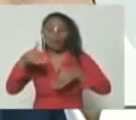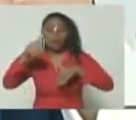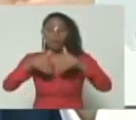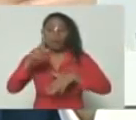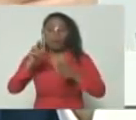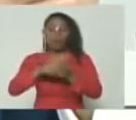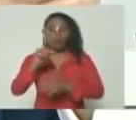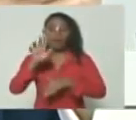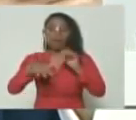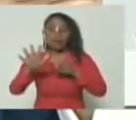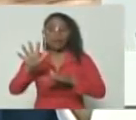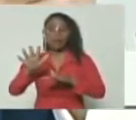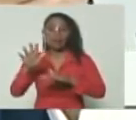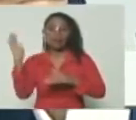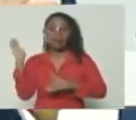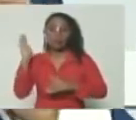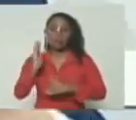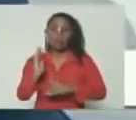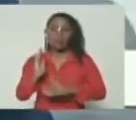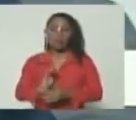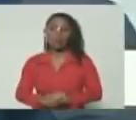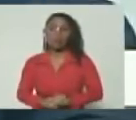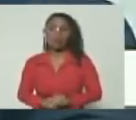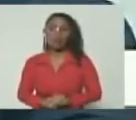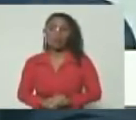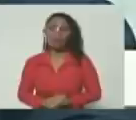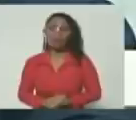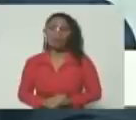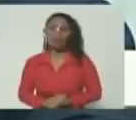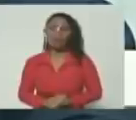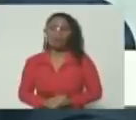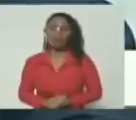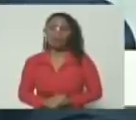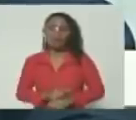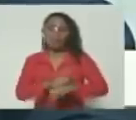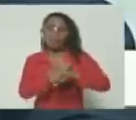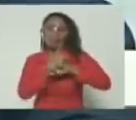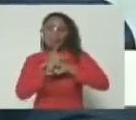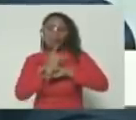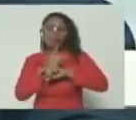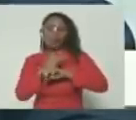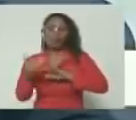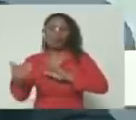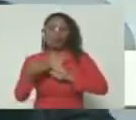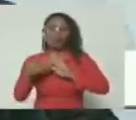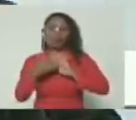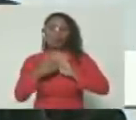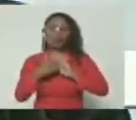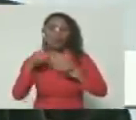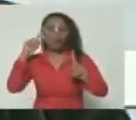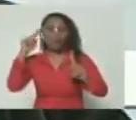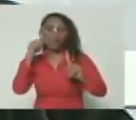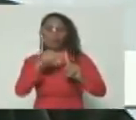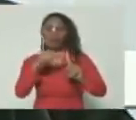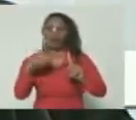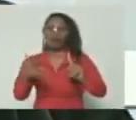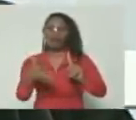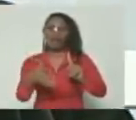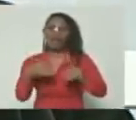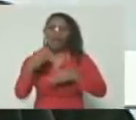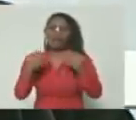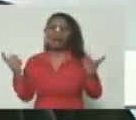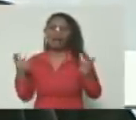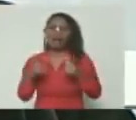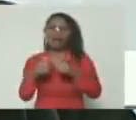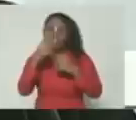2015, vinieron bueno, los tiros contra el estado de bienestar. El objetivo, llevar a la miseria al